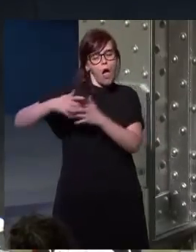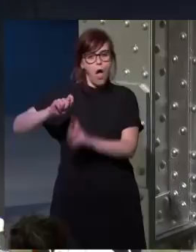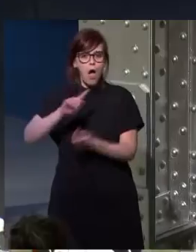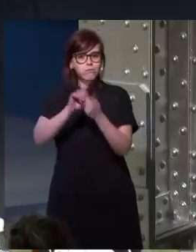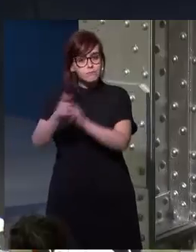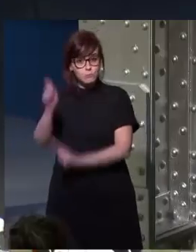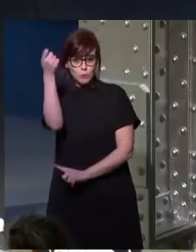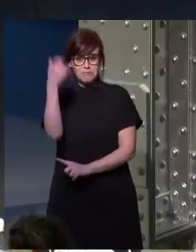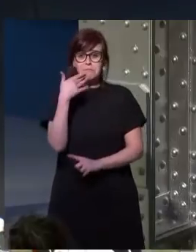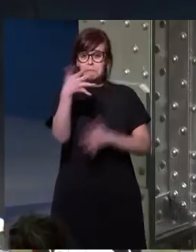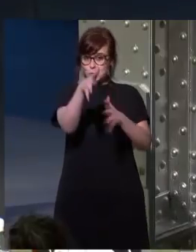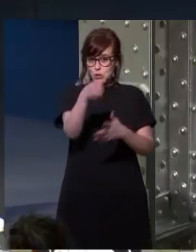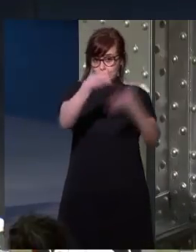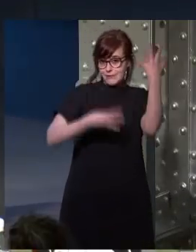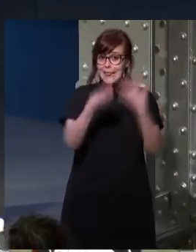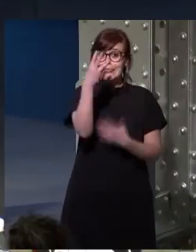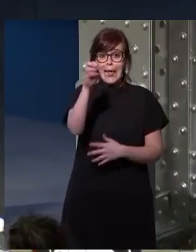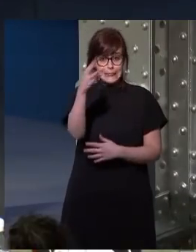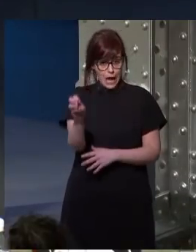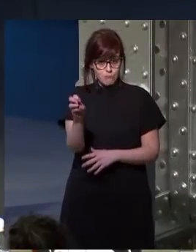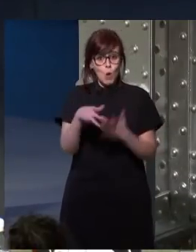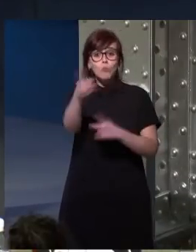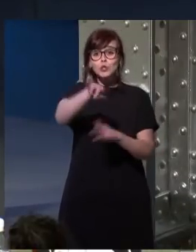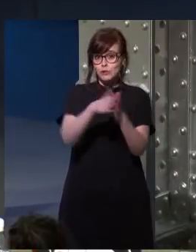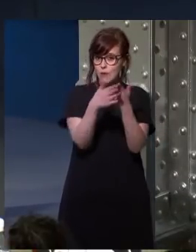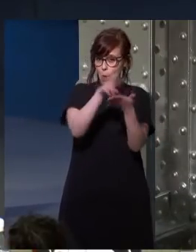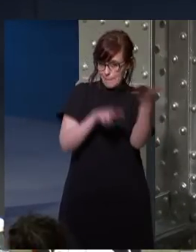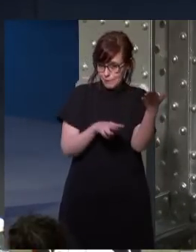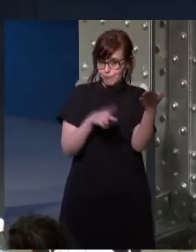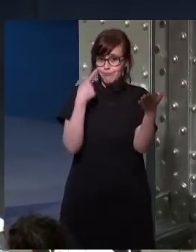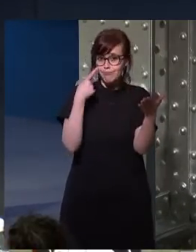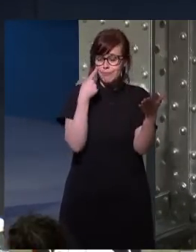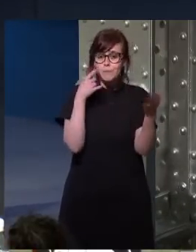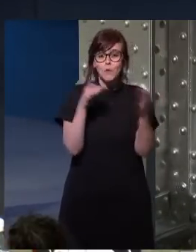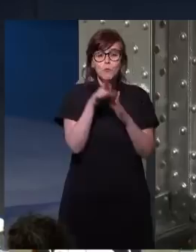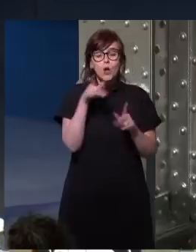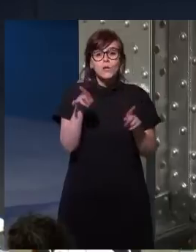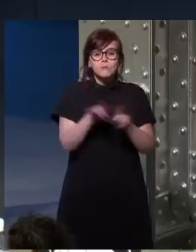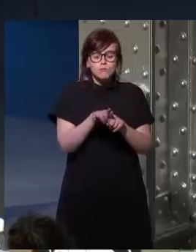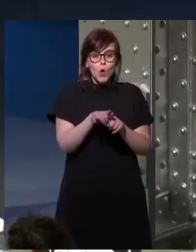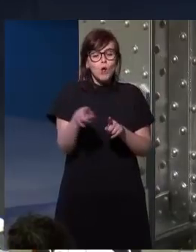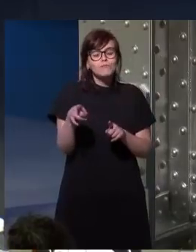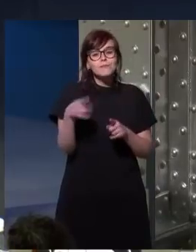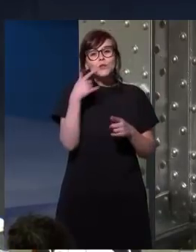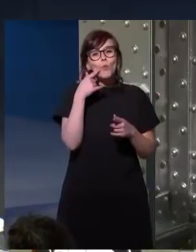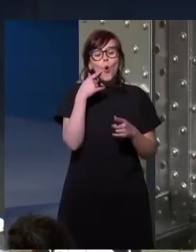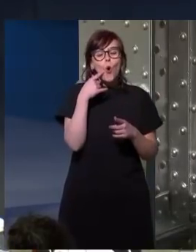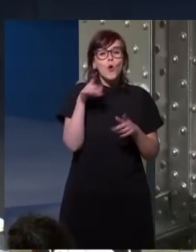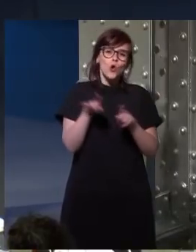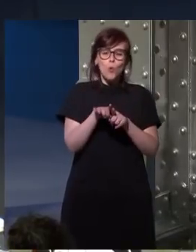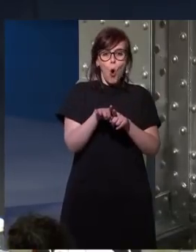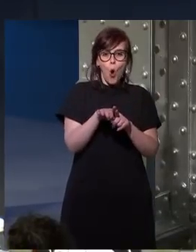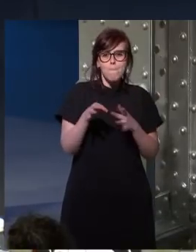son unas 30, bueno, esto ya lo verán en el libro, que efectivamente pues fueron pioneras, ¿no? Pioneras que evidentemente